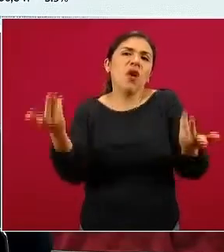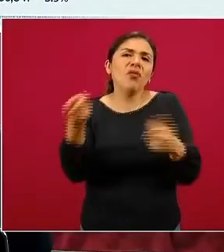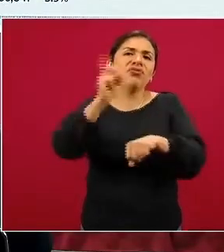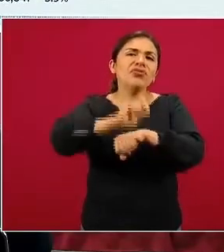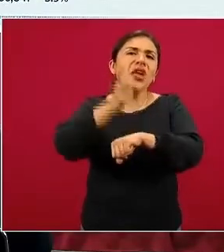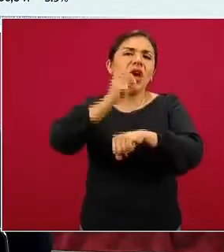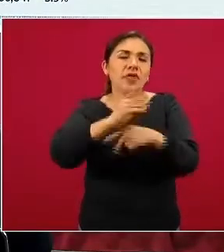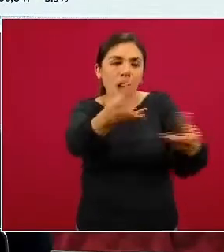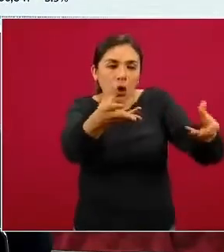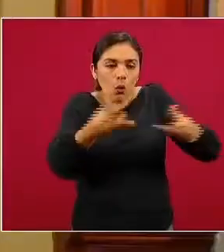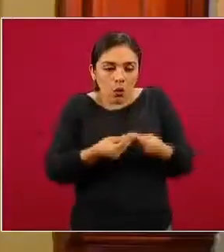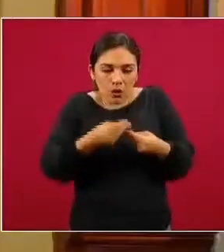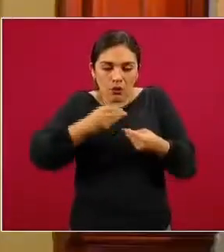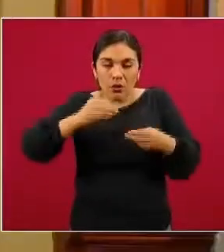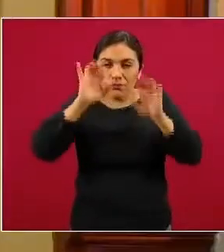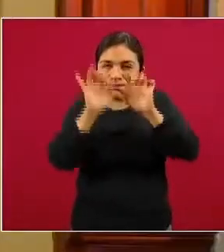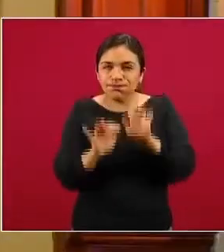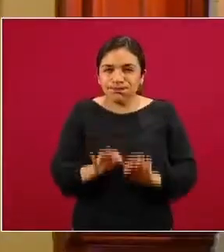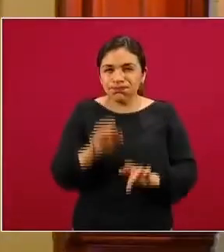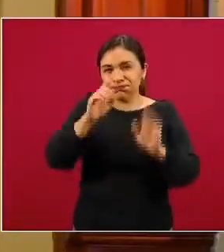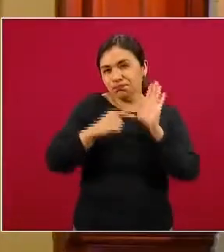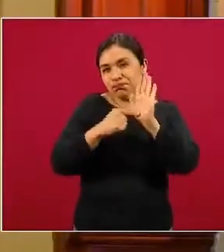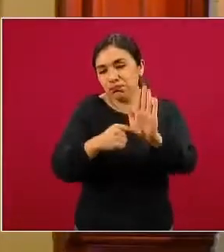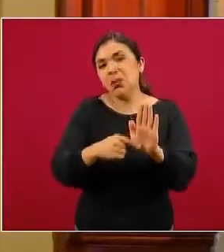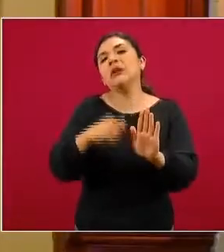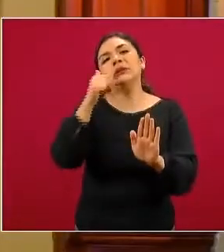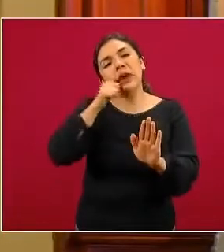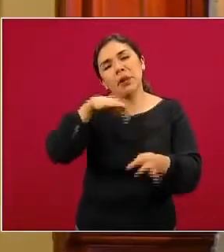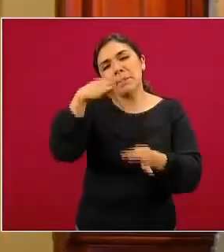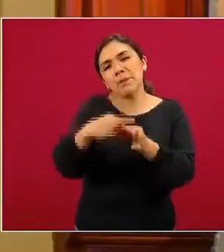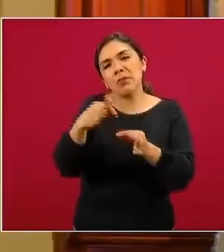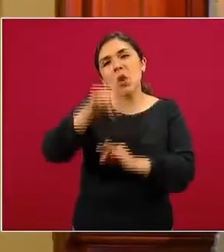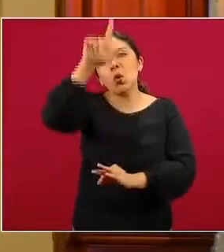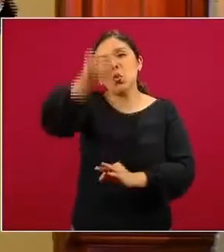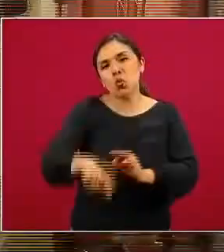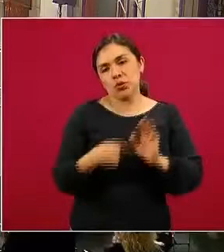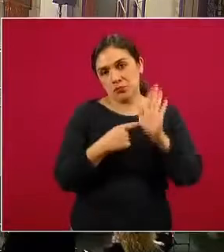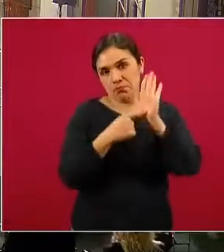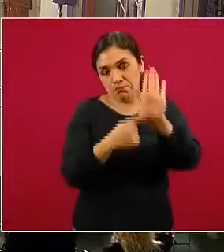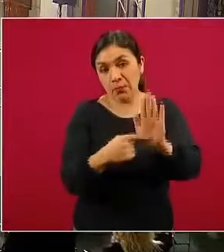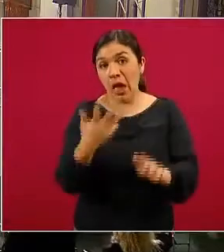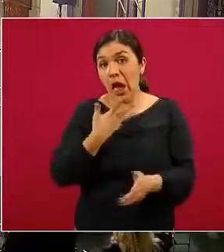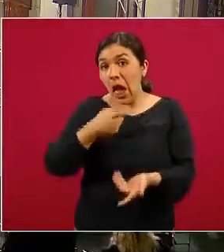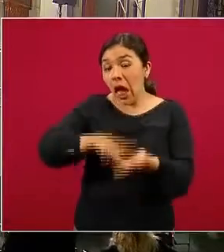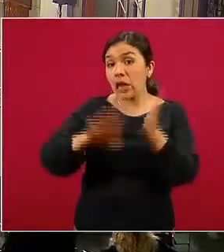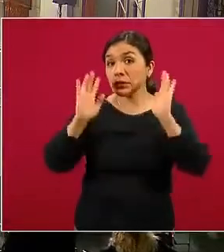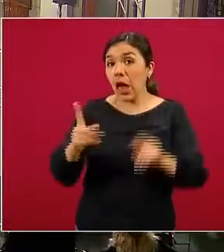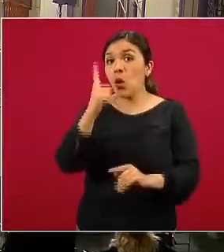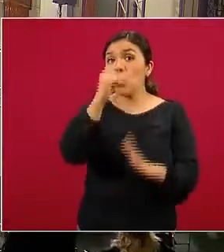días concentrarla, pero todos los lunes entonces ya pudiéramos estarla presentando.